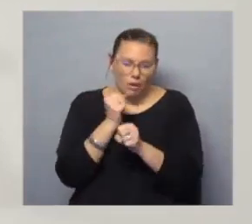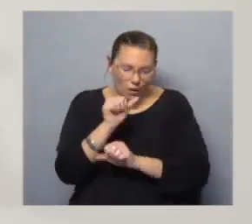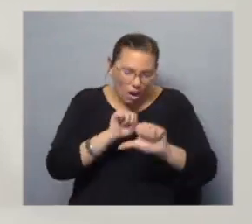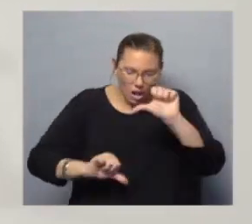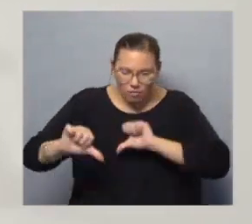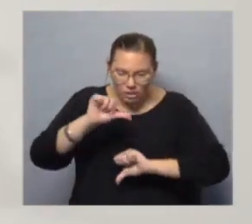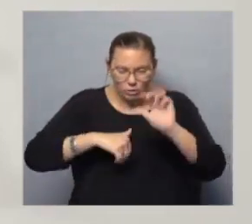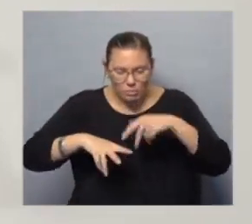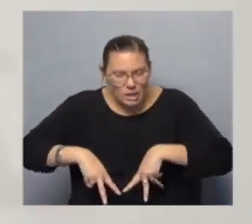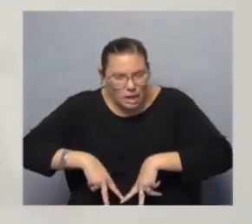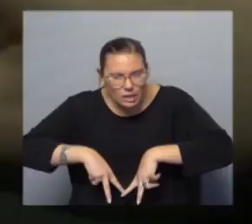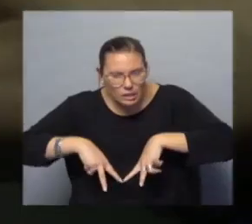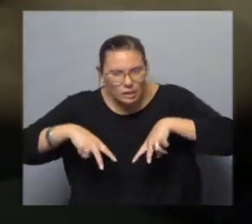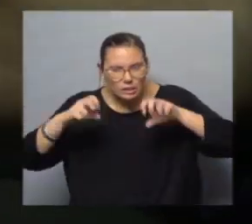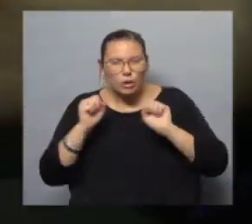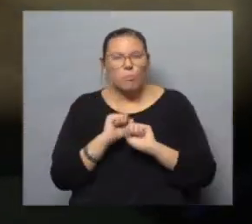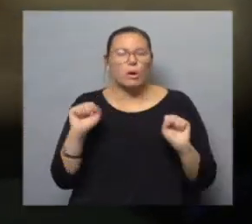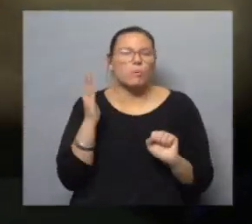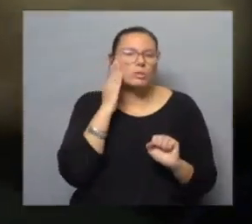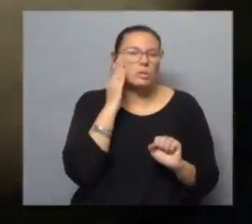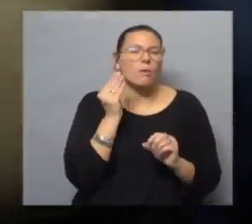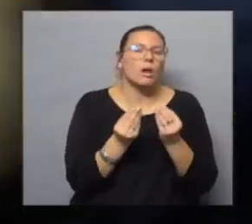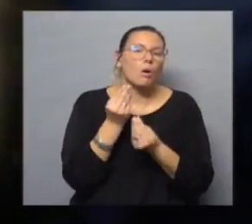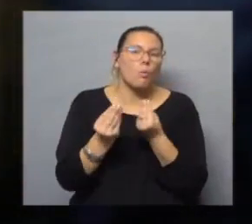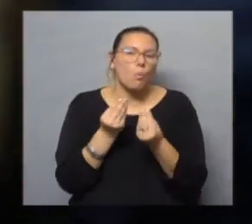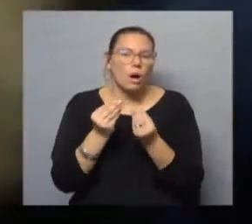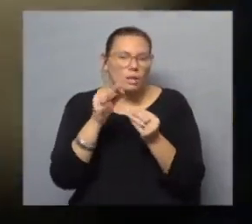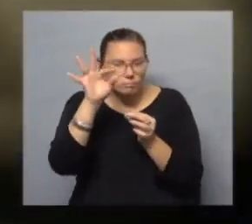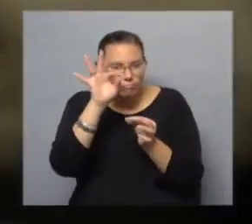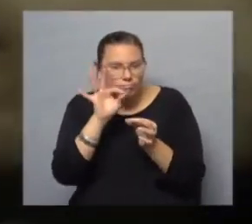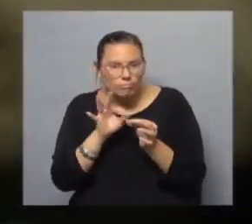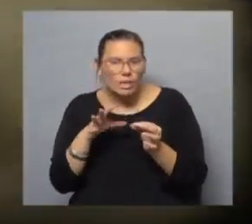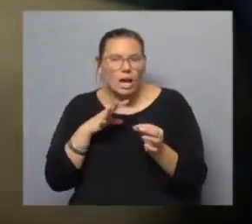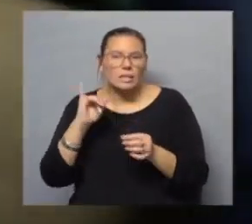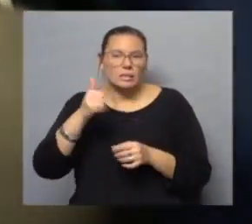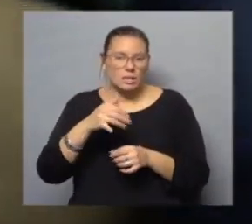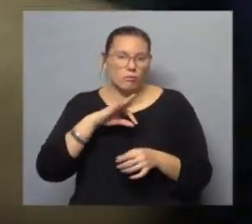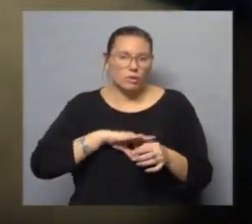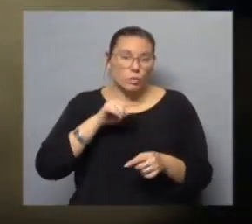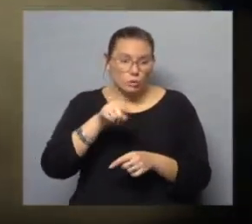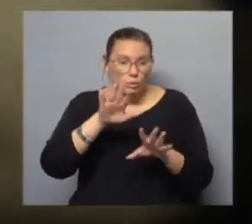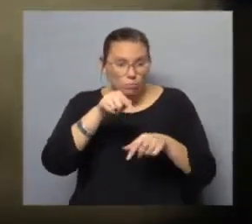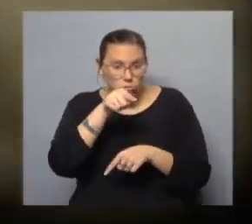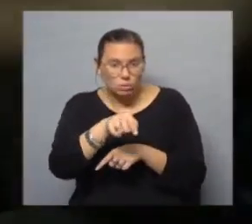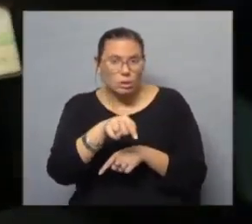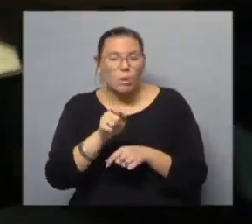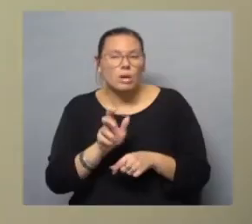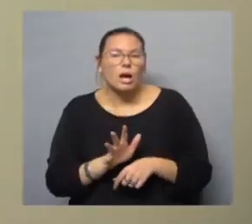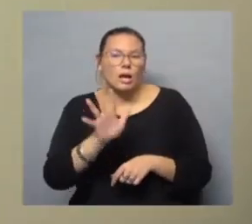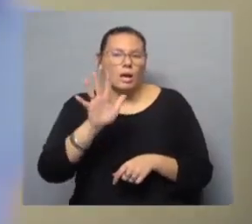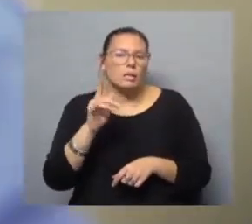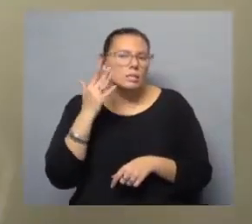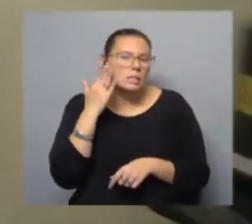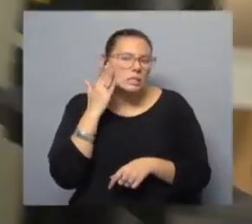más analítico, en el cual identificamos qué patógenos específicamente están circulando y sobre esos patógenos hacemos una caracterización y